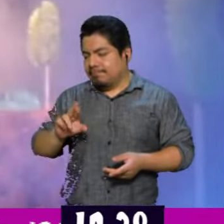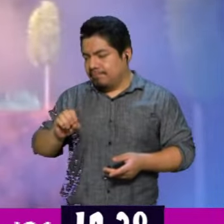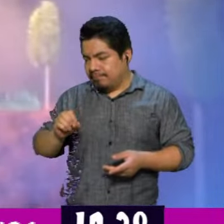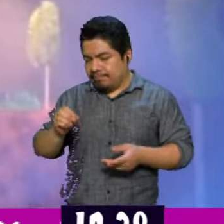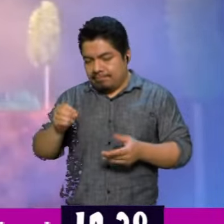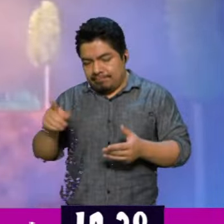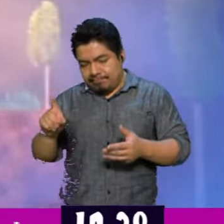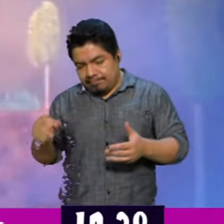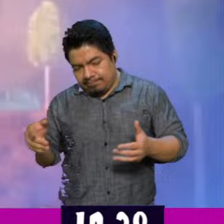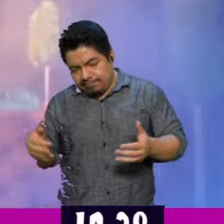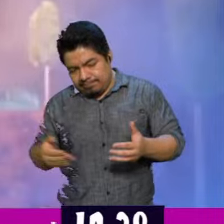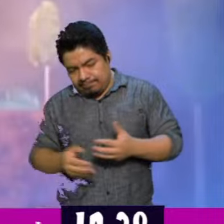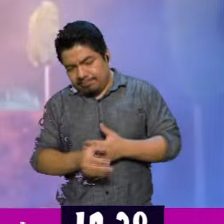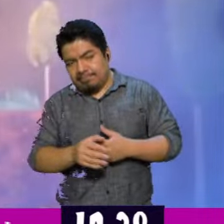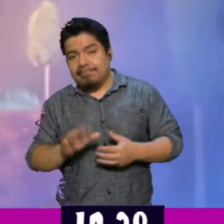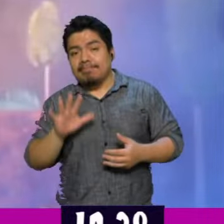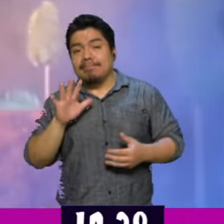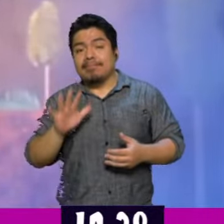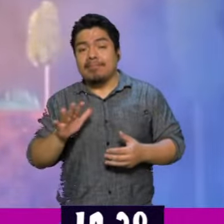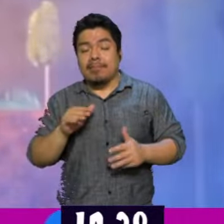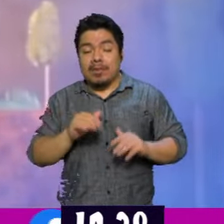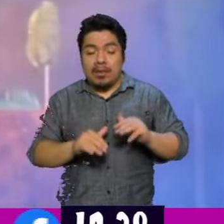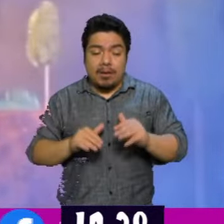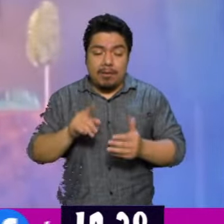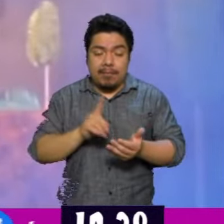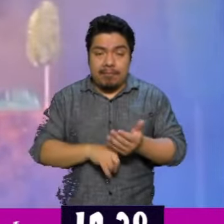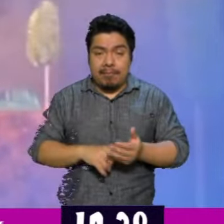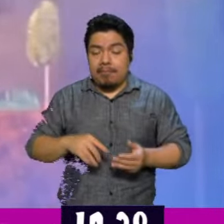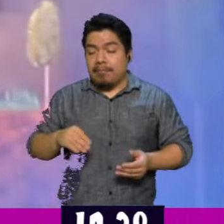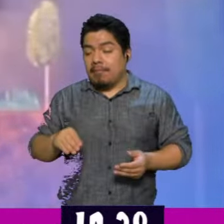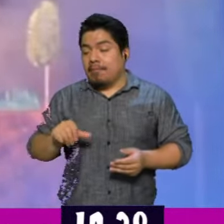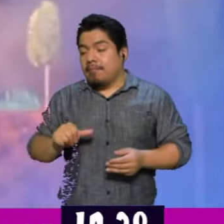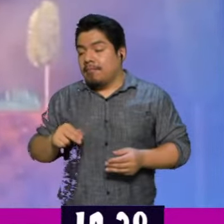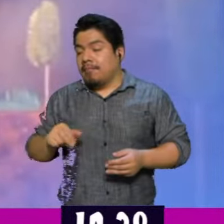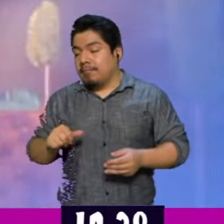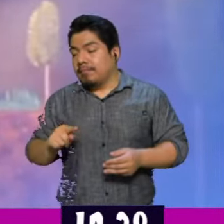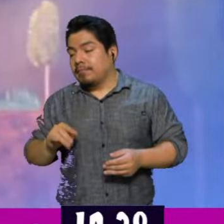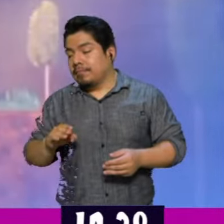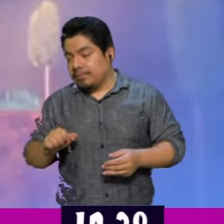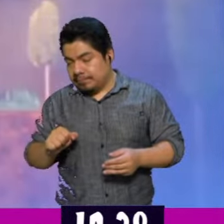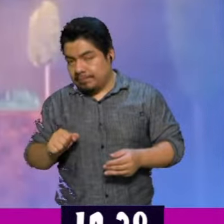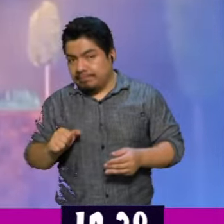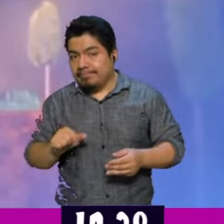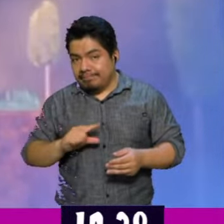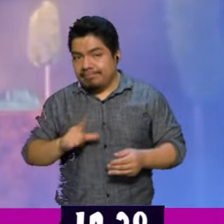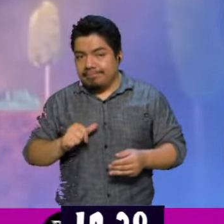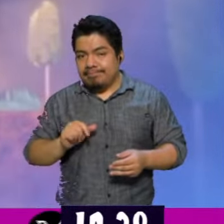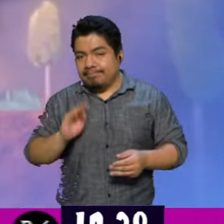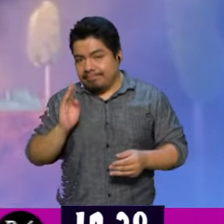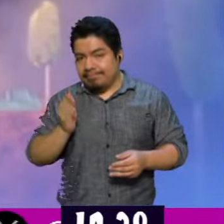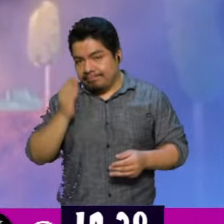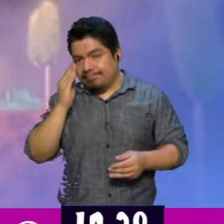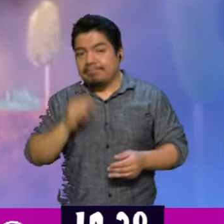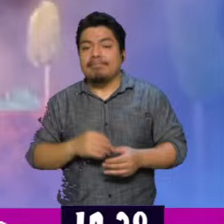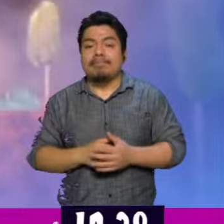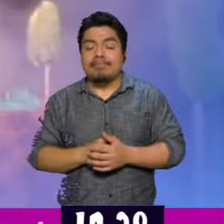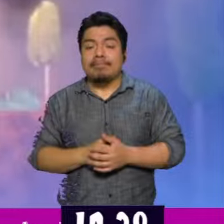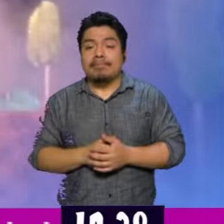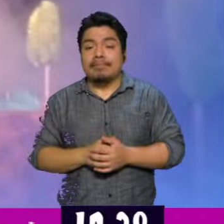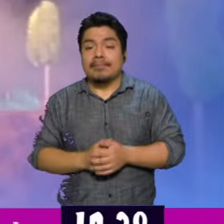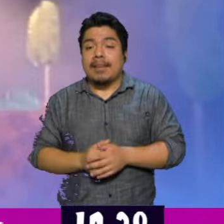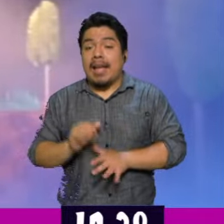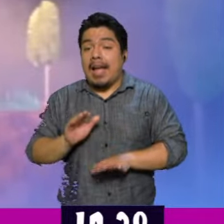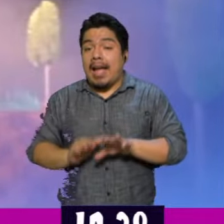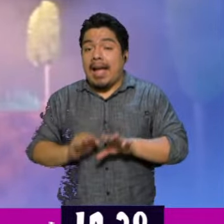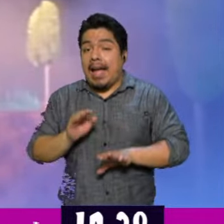y metieron a 5 manatíes. Sí, pero sí, que se acabaron hechos barbacoa. Oye, pero luego también el que se le